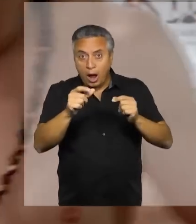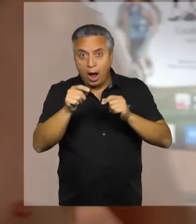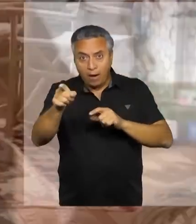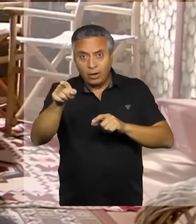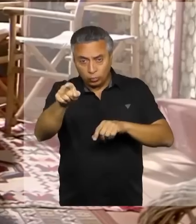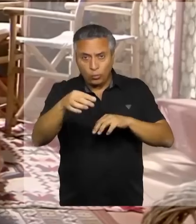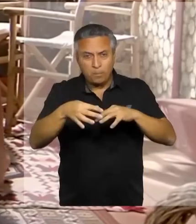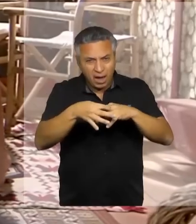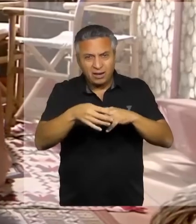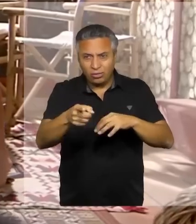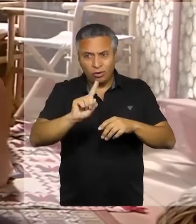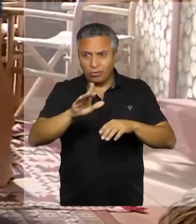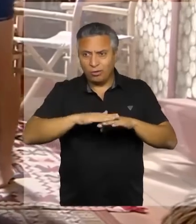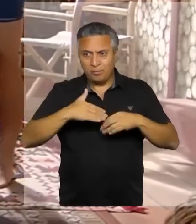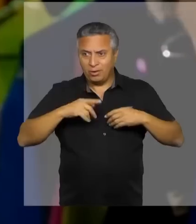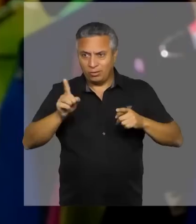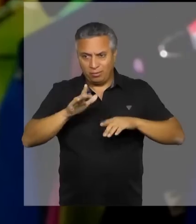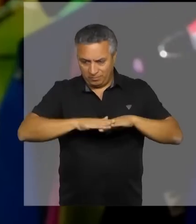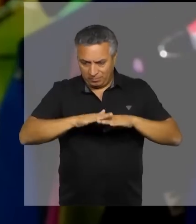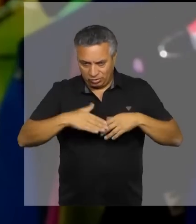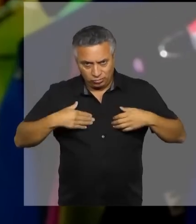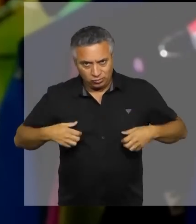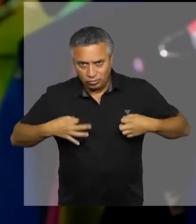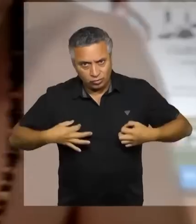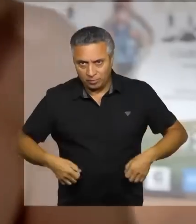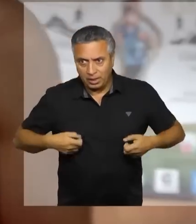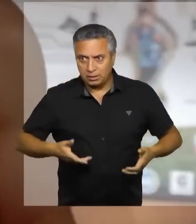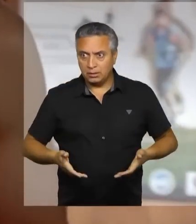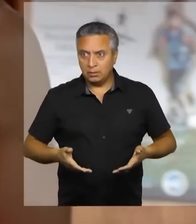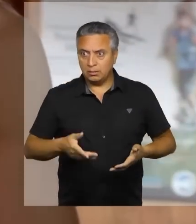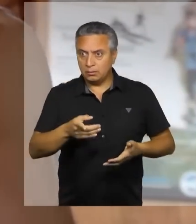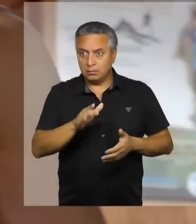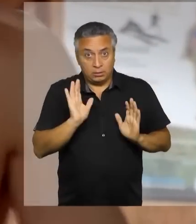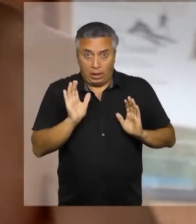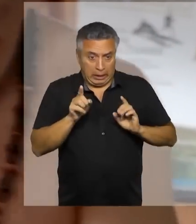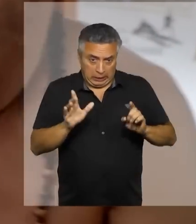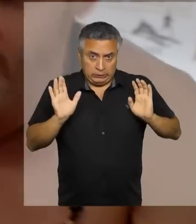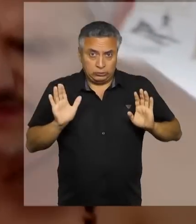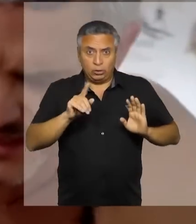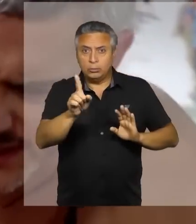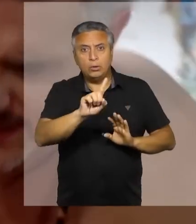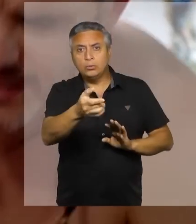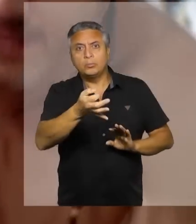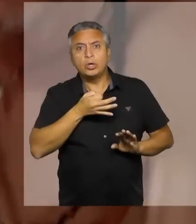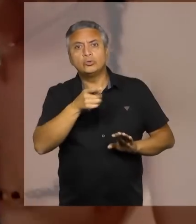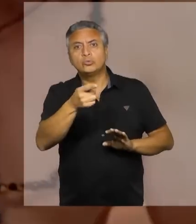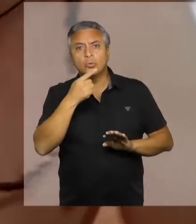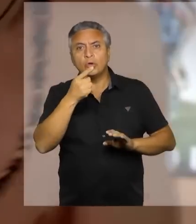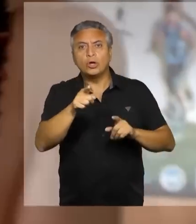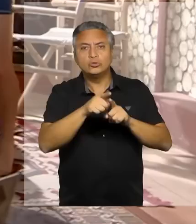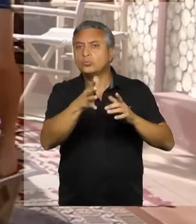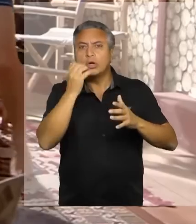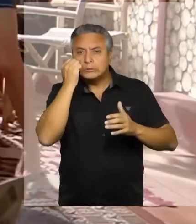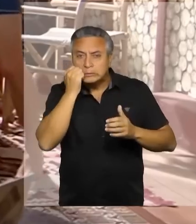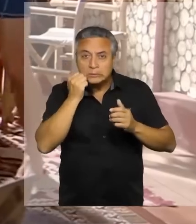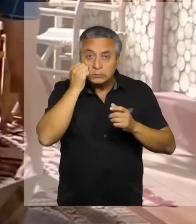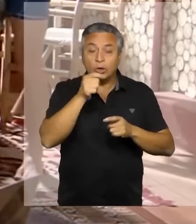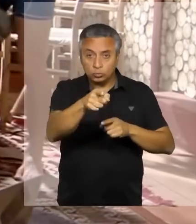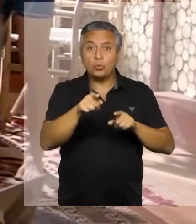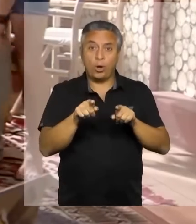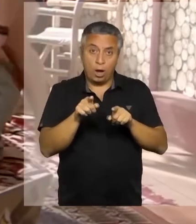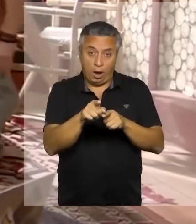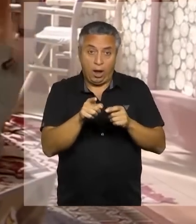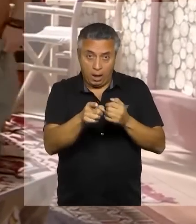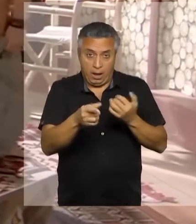conmigo. Permiso, voy a vestir. ¿Perdón? Eso, pues, no me decís que los viste tan acaramelados, es porque tu marido también estaba de